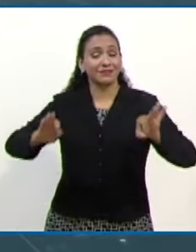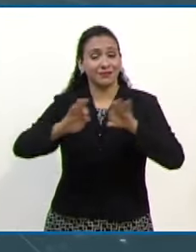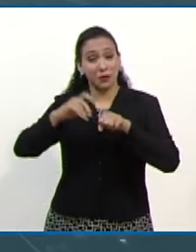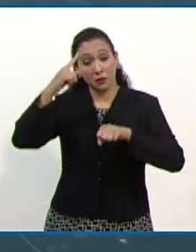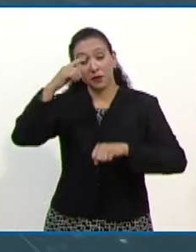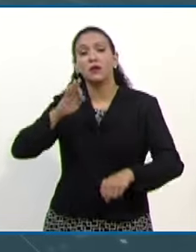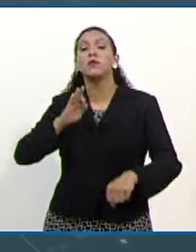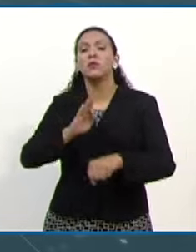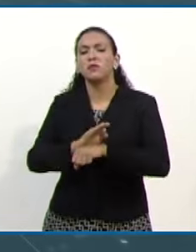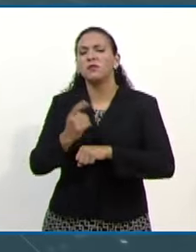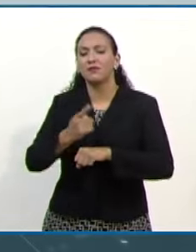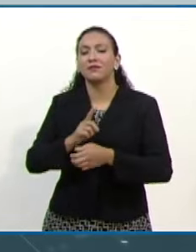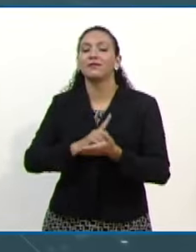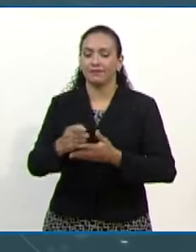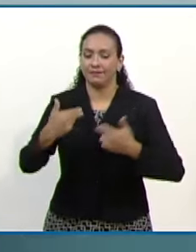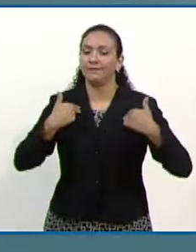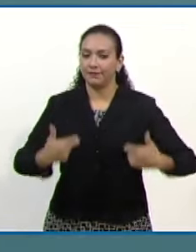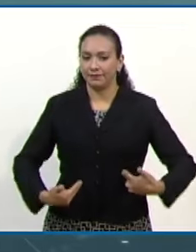protección de los derechos humanos.